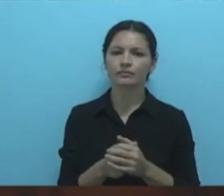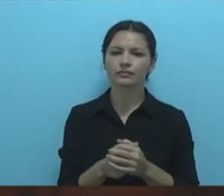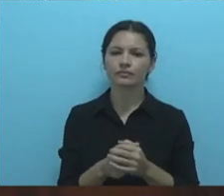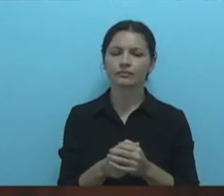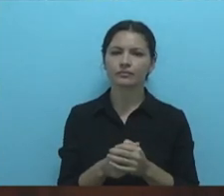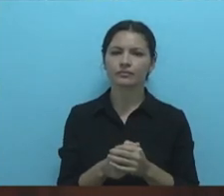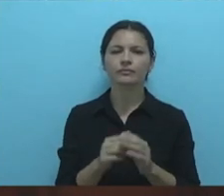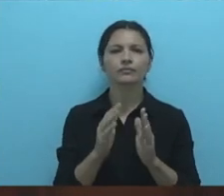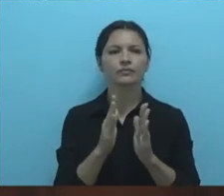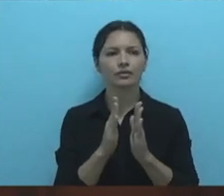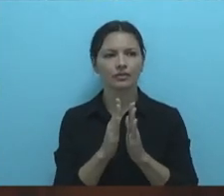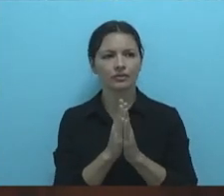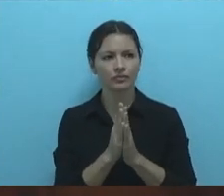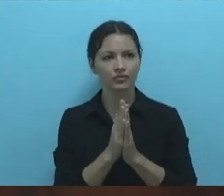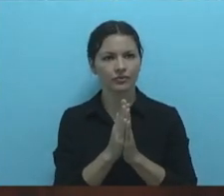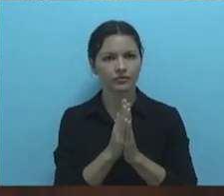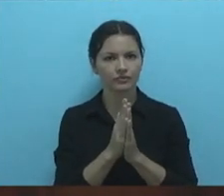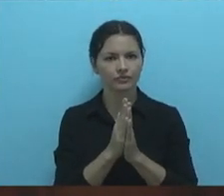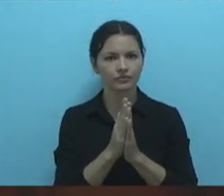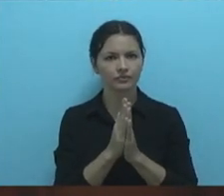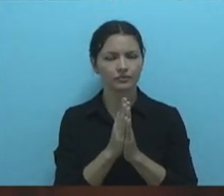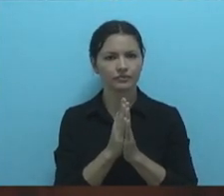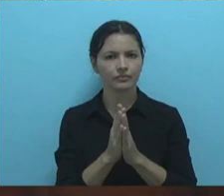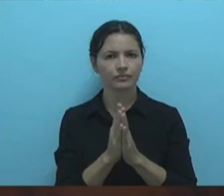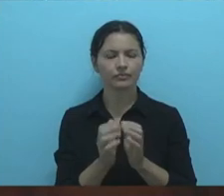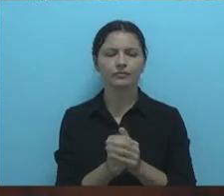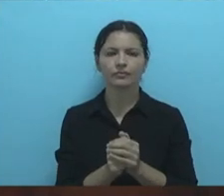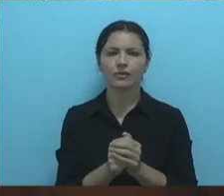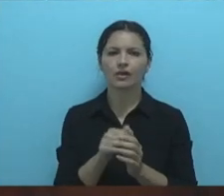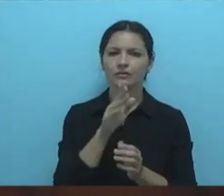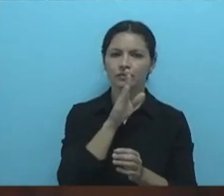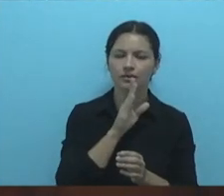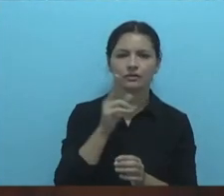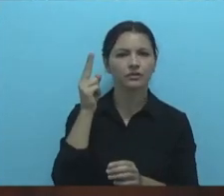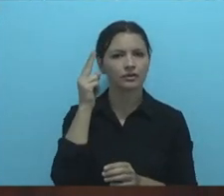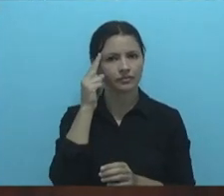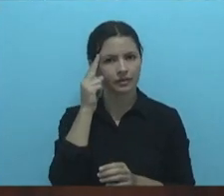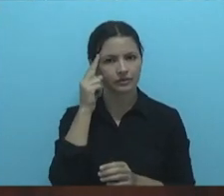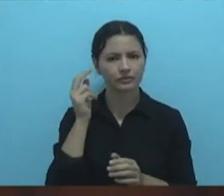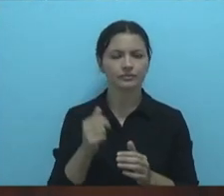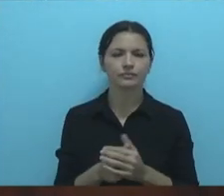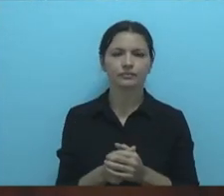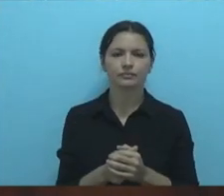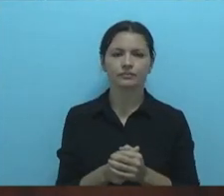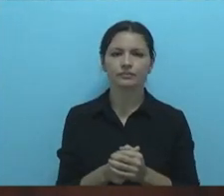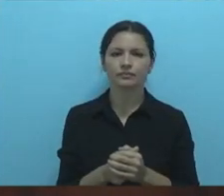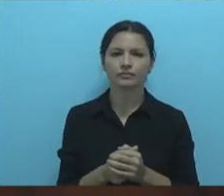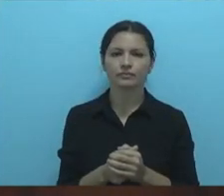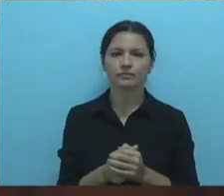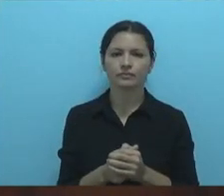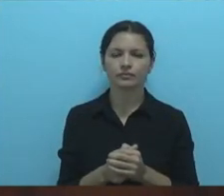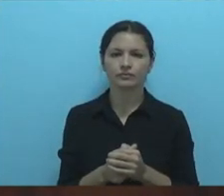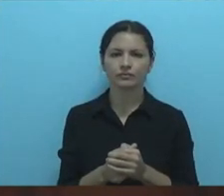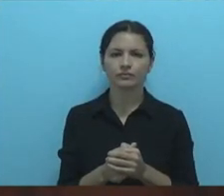les pido por favor guardar el orden y el respeto en la sesión preferencia Gracias